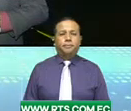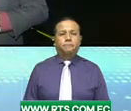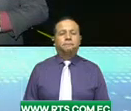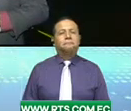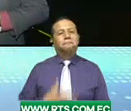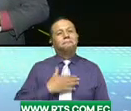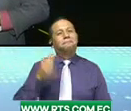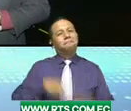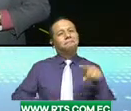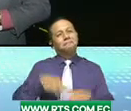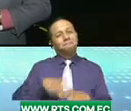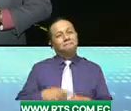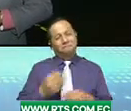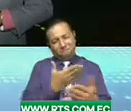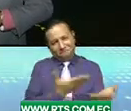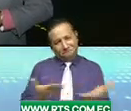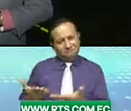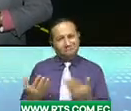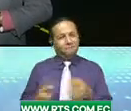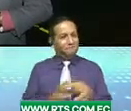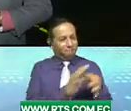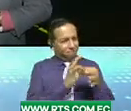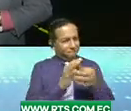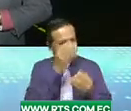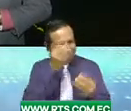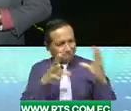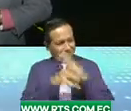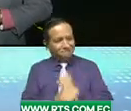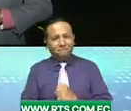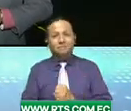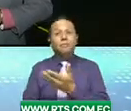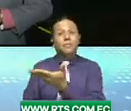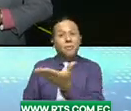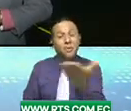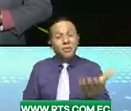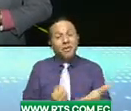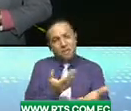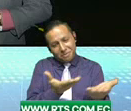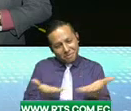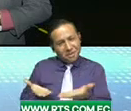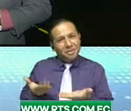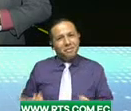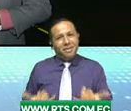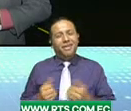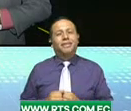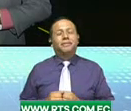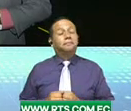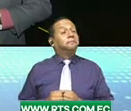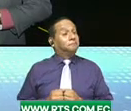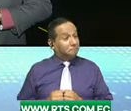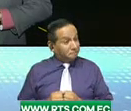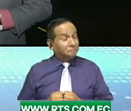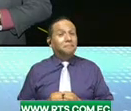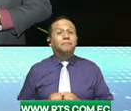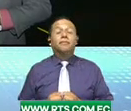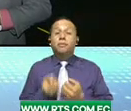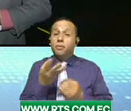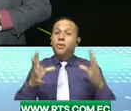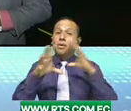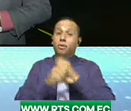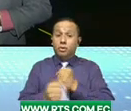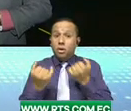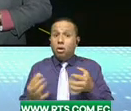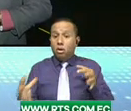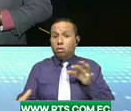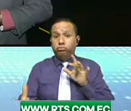Hola, ¿qué tal, amigos? Bienvenidos, compañeros, muy buenas noches. ¿Qué tal, amables televidentes? Bienvenidos. Así es, buenas noches, les damos paso en este